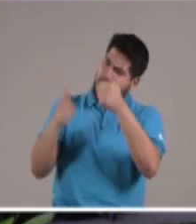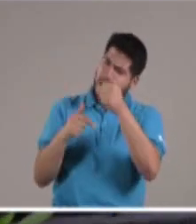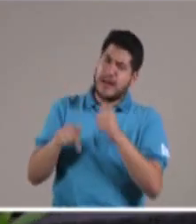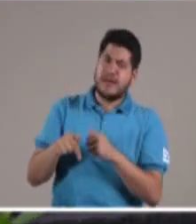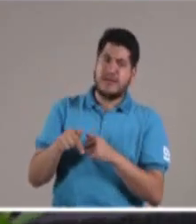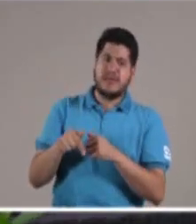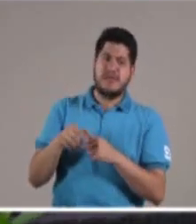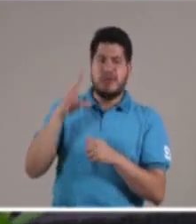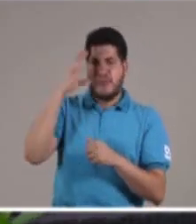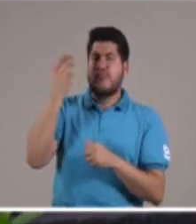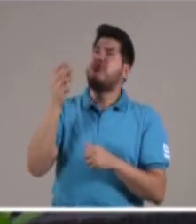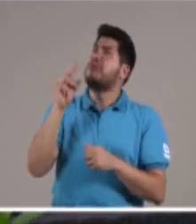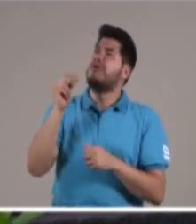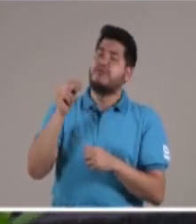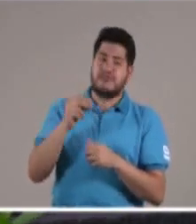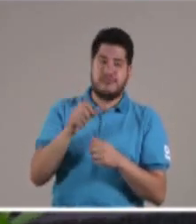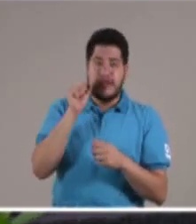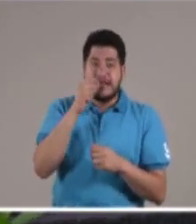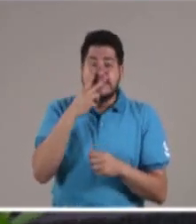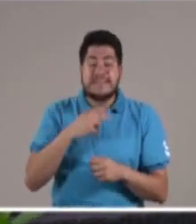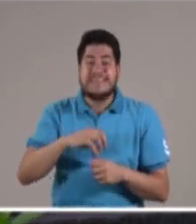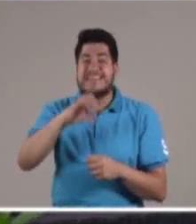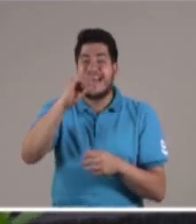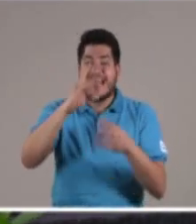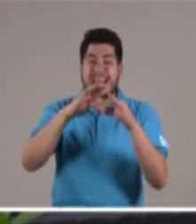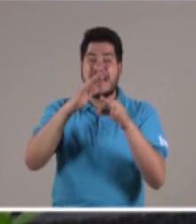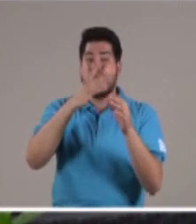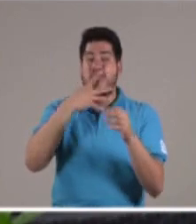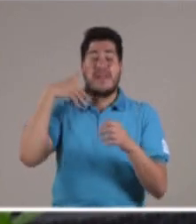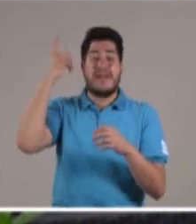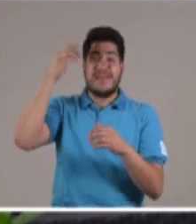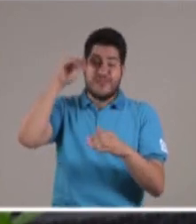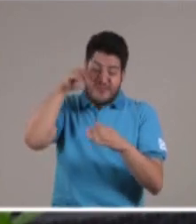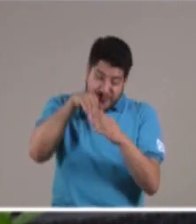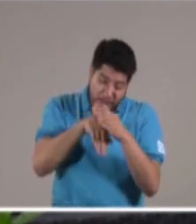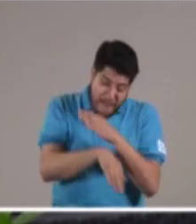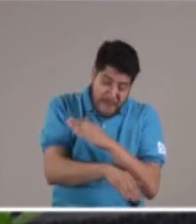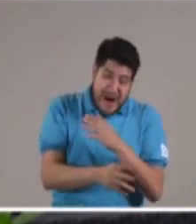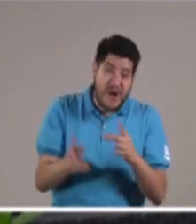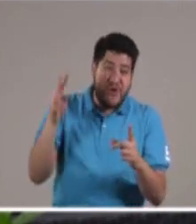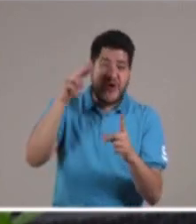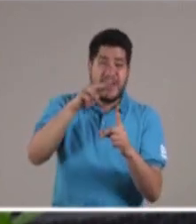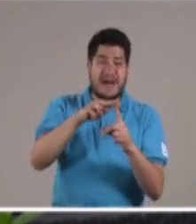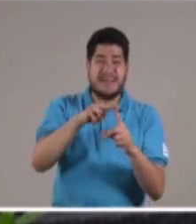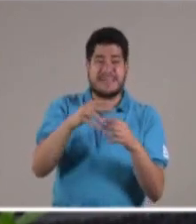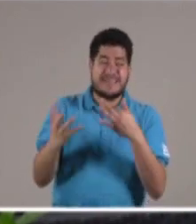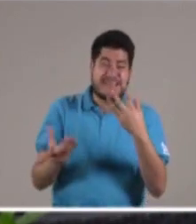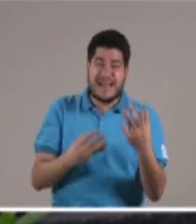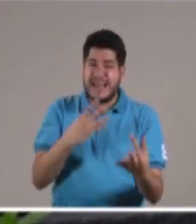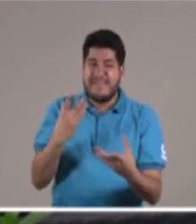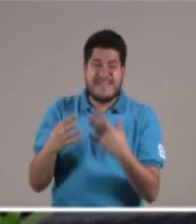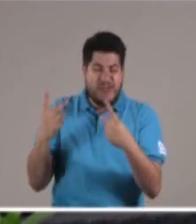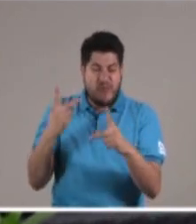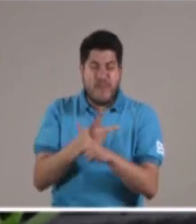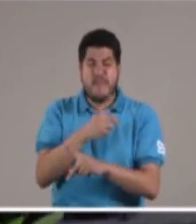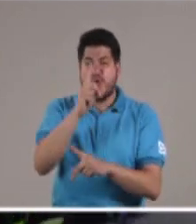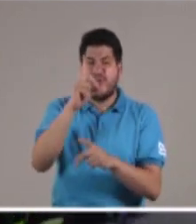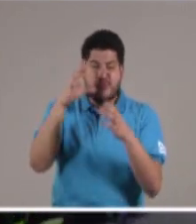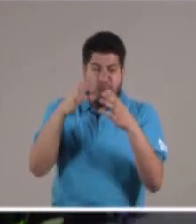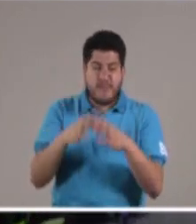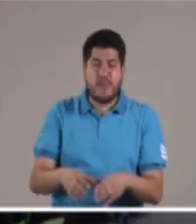si el hijo de Dios bajó hasta el infierno que es peor que uno de esos pozos para